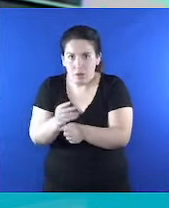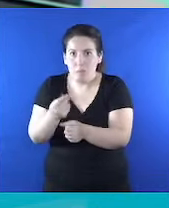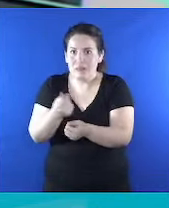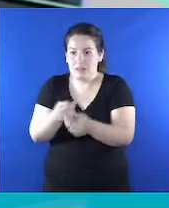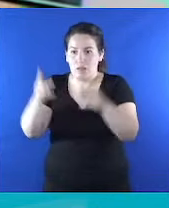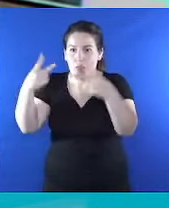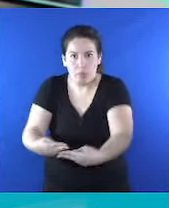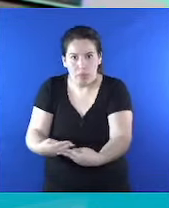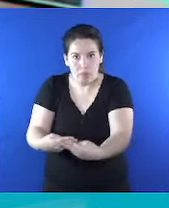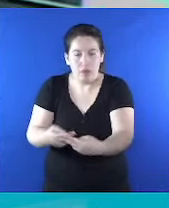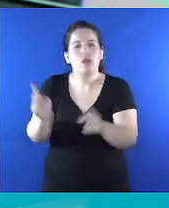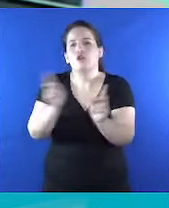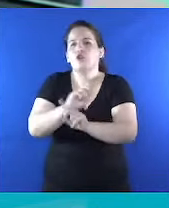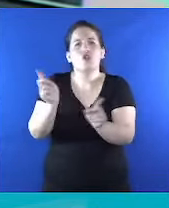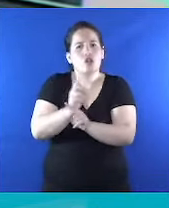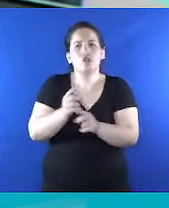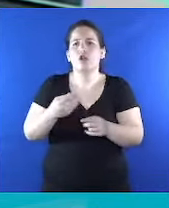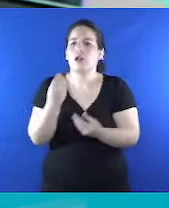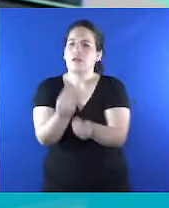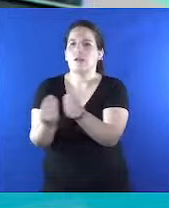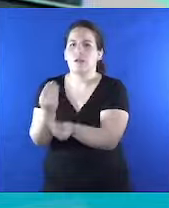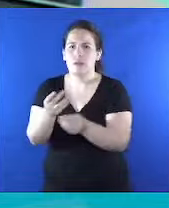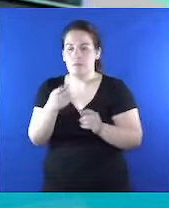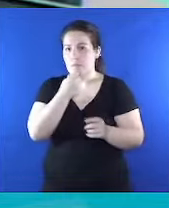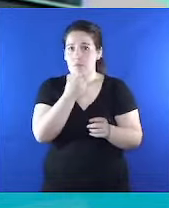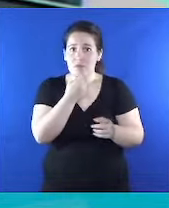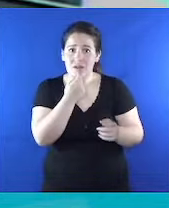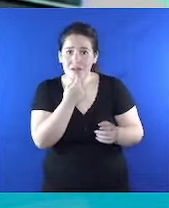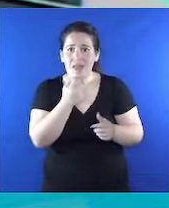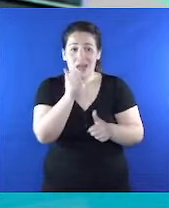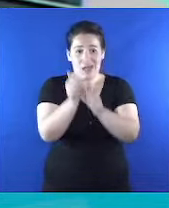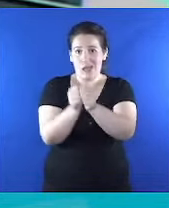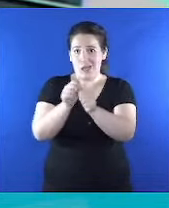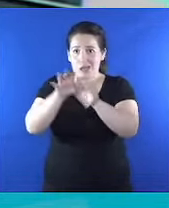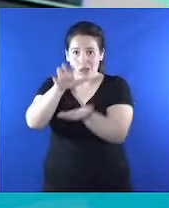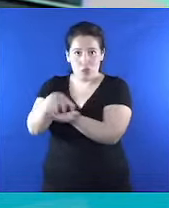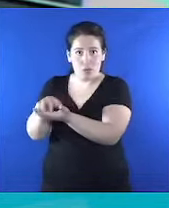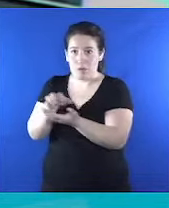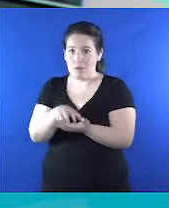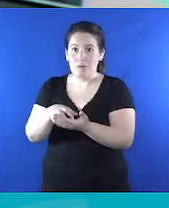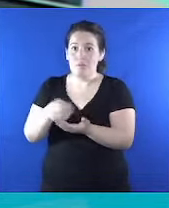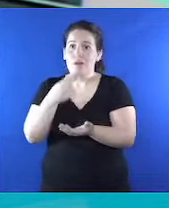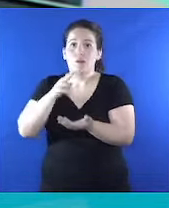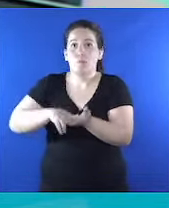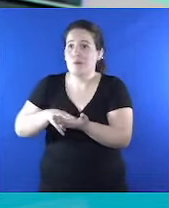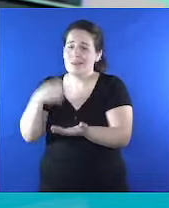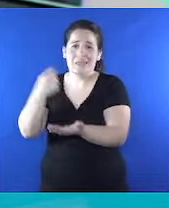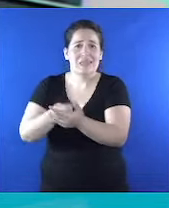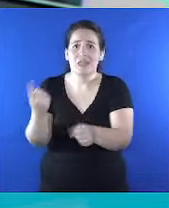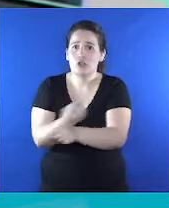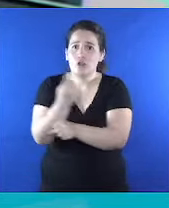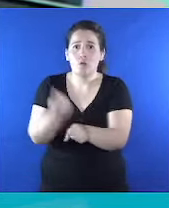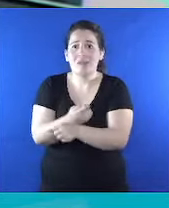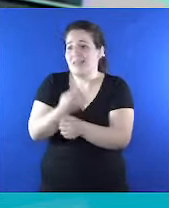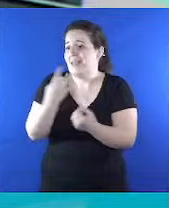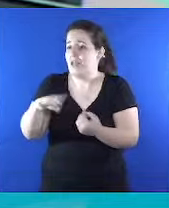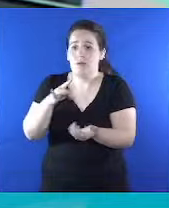y no hablo solamente de los usuarios residenciales hablo por ejemplo de las empresas que no van a poder pagar la tarifa y van a van a despedir